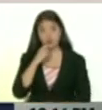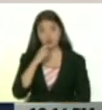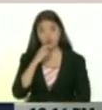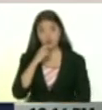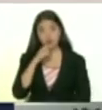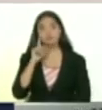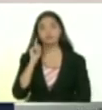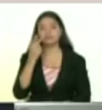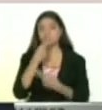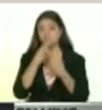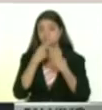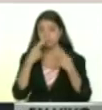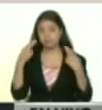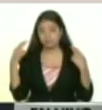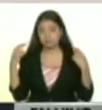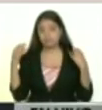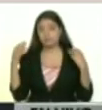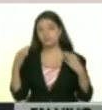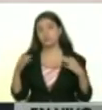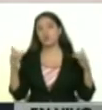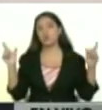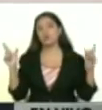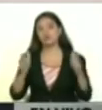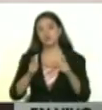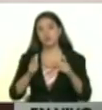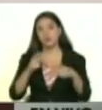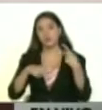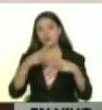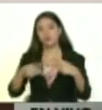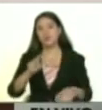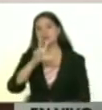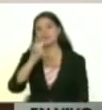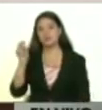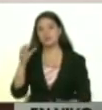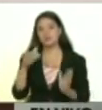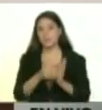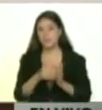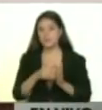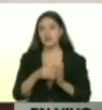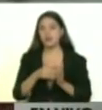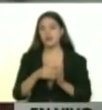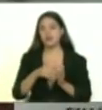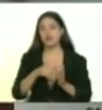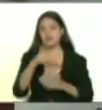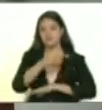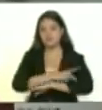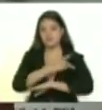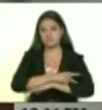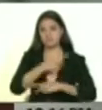está comprometida a reducir unos 300.000 barriles.